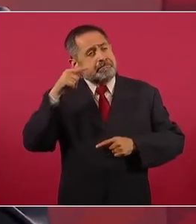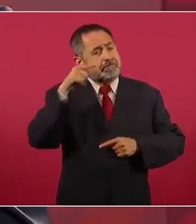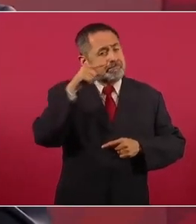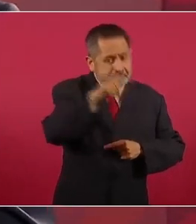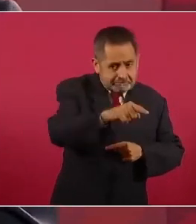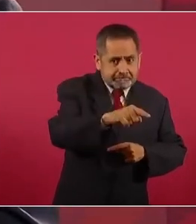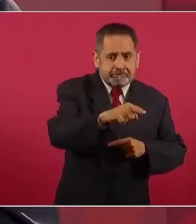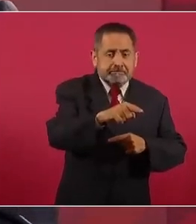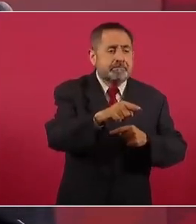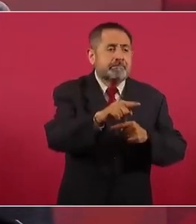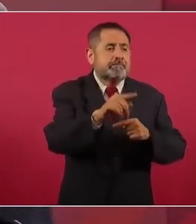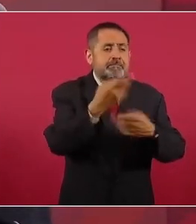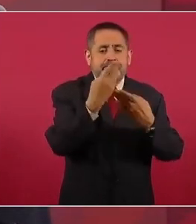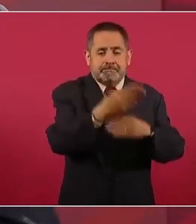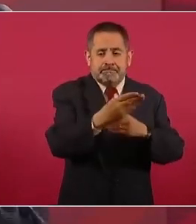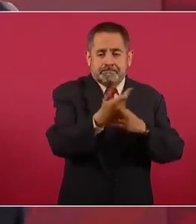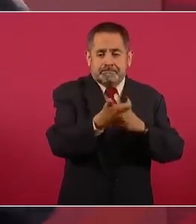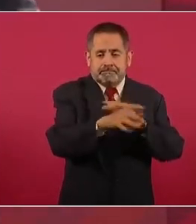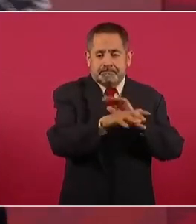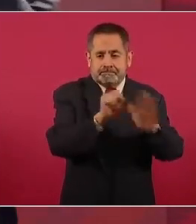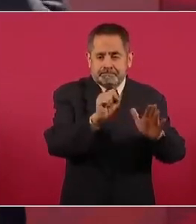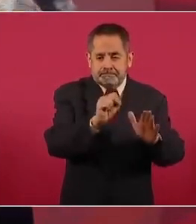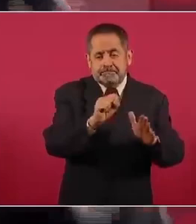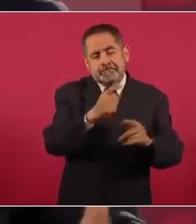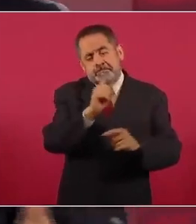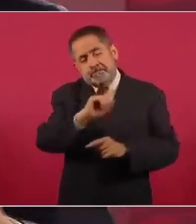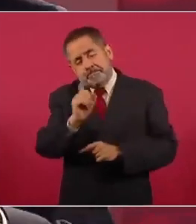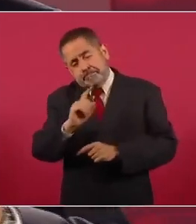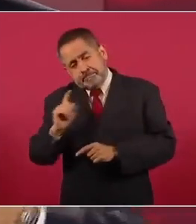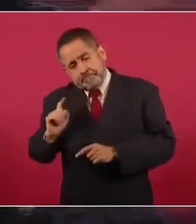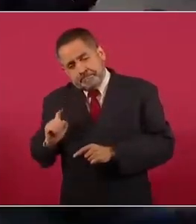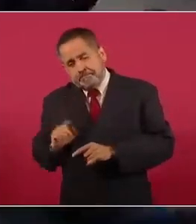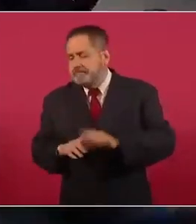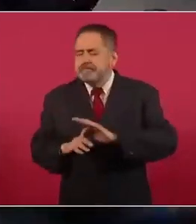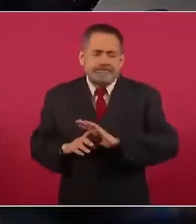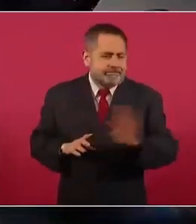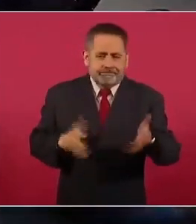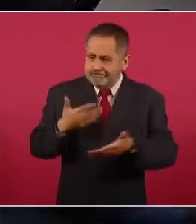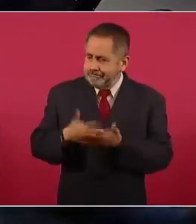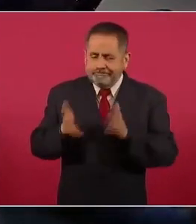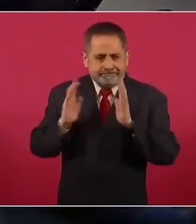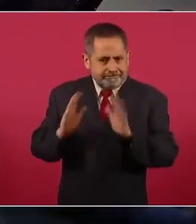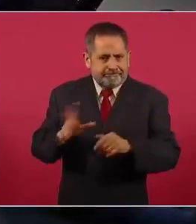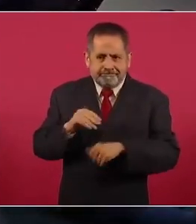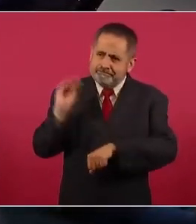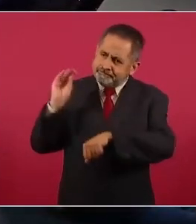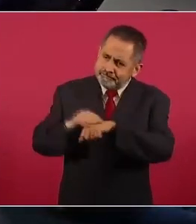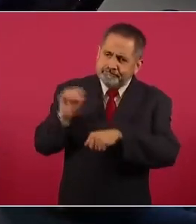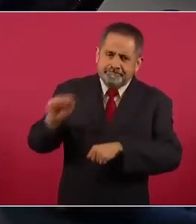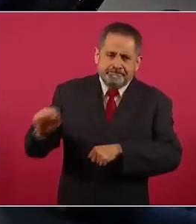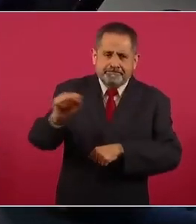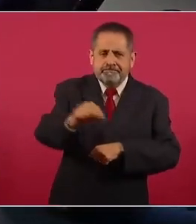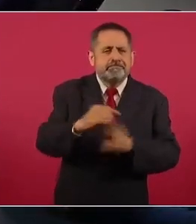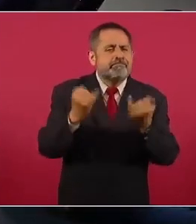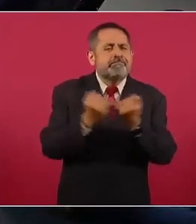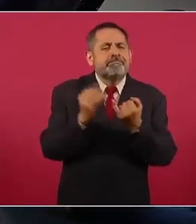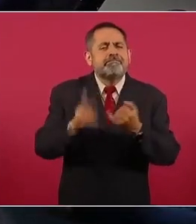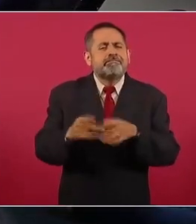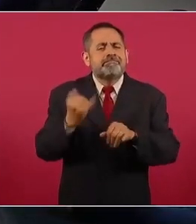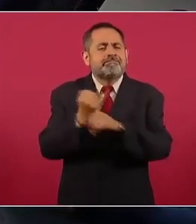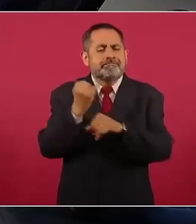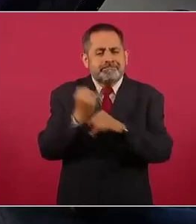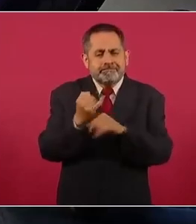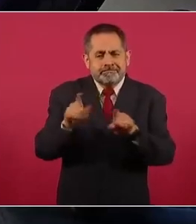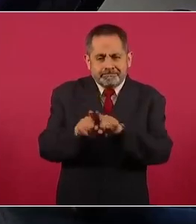para ir a una sucursal. Y además lo mismo que el internet y lo mismo que